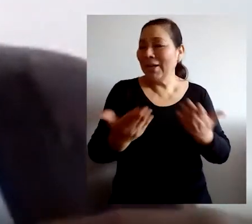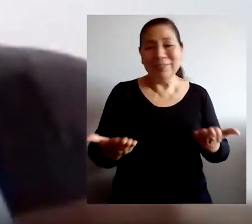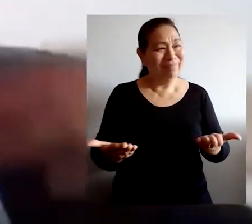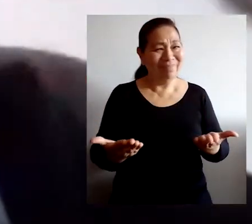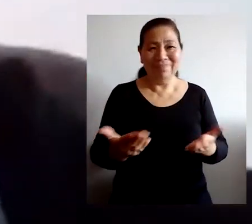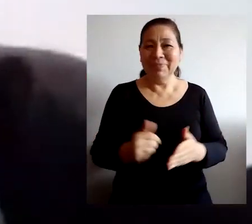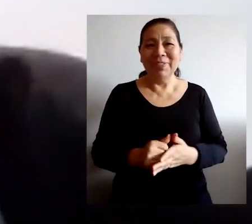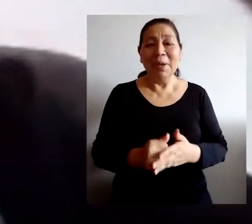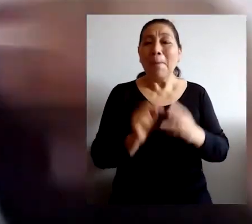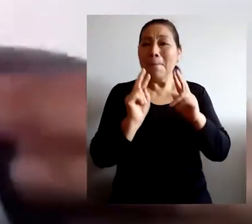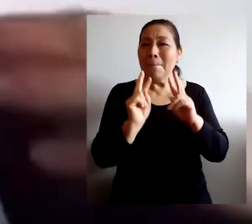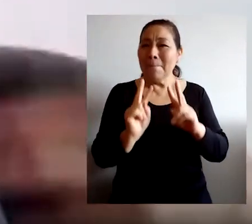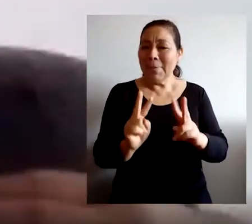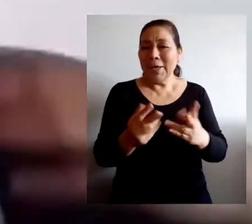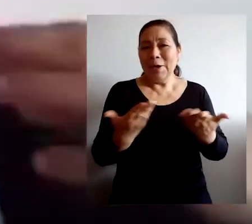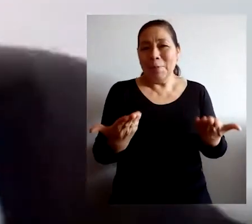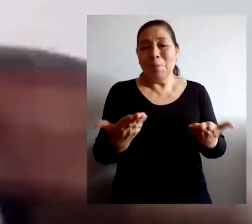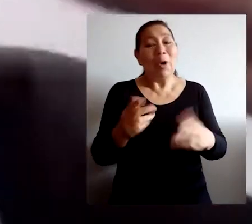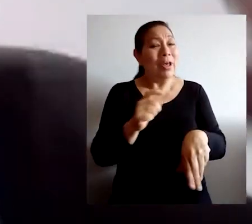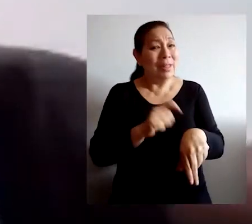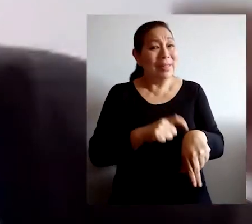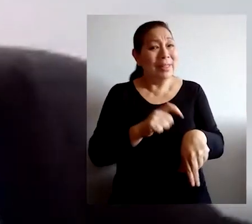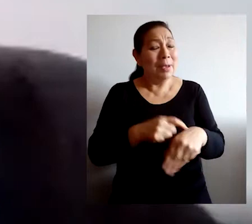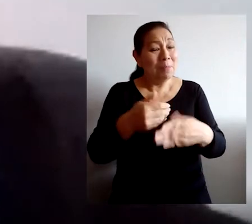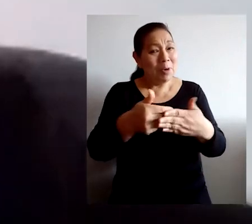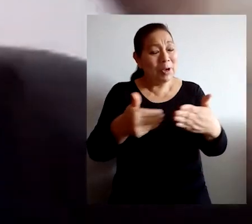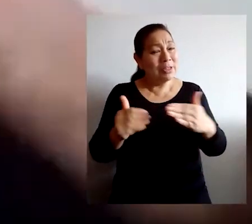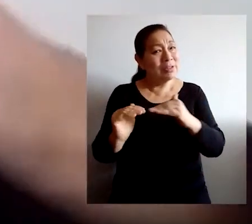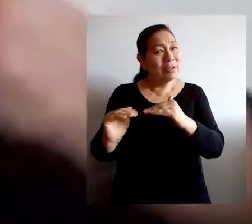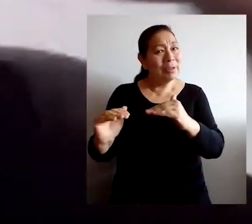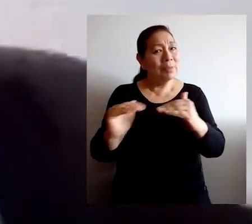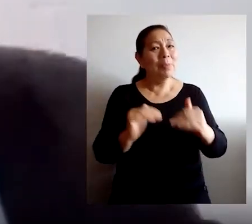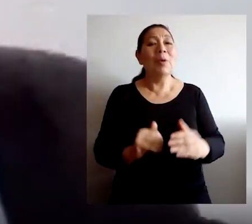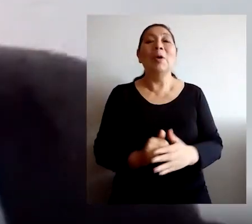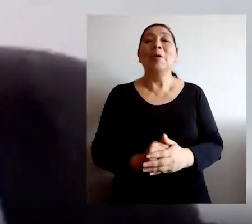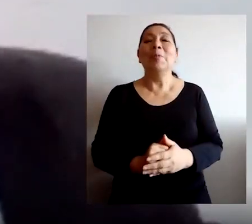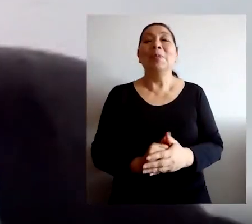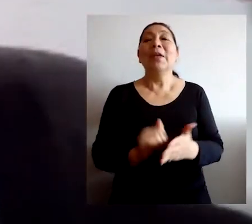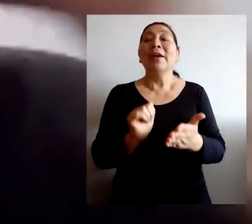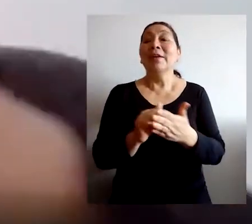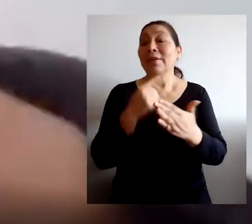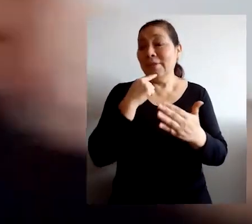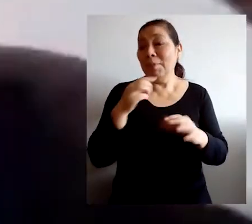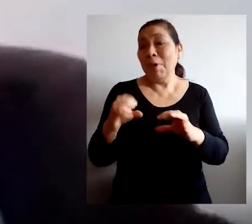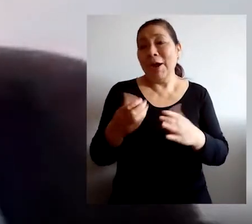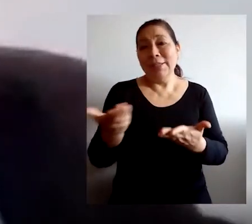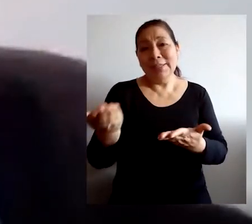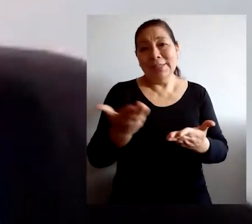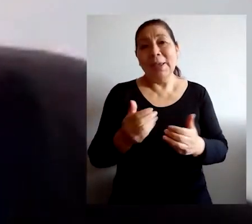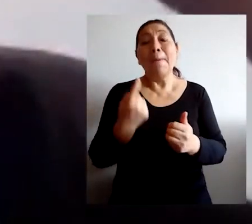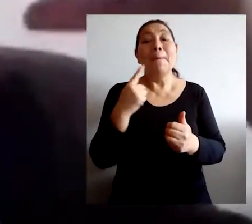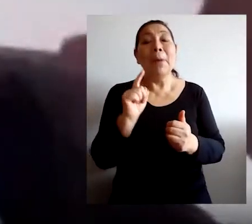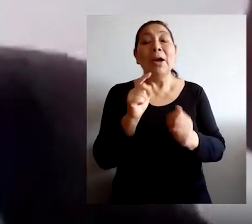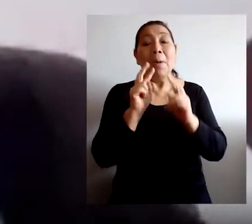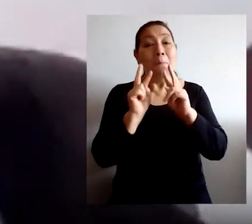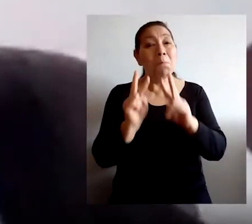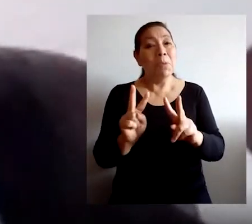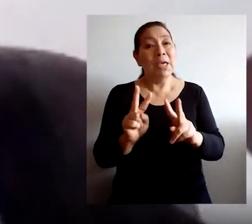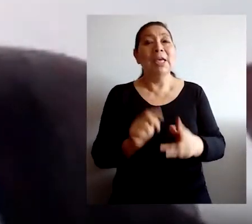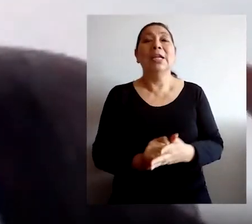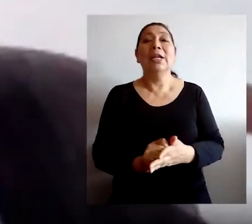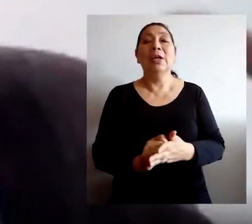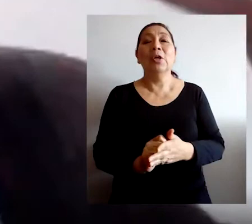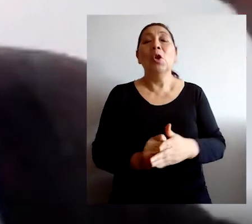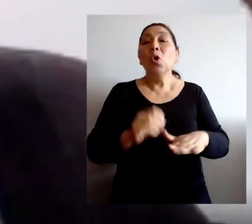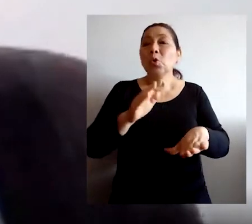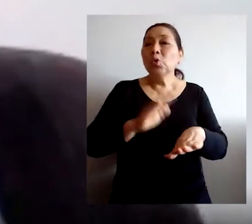sea, veamos ese escenario en el tiempo y esa línea del tiempo que estamos haciendo para visualizar los hechos